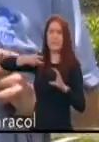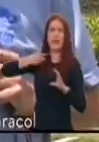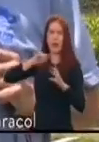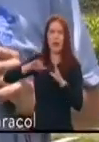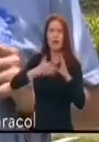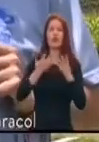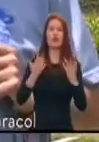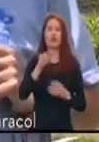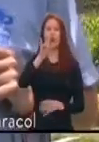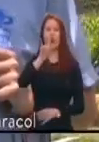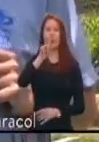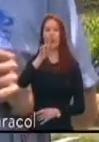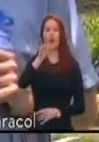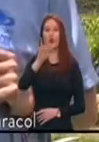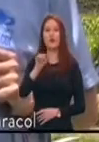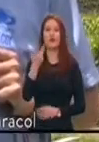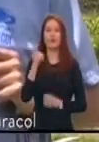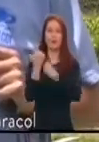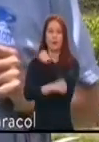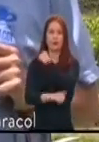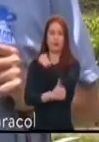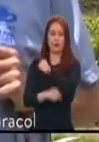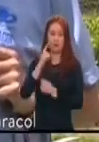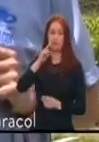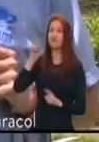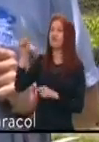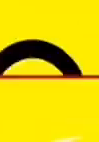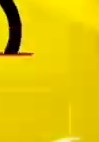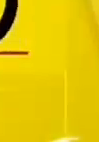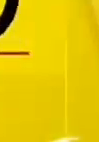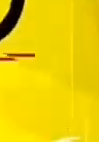Boyacá. Jairo Niño, ¿qué reporte le entregan las autoridades?